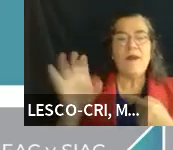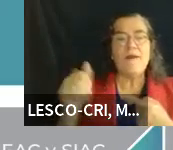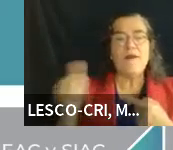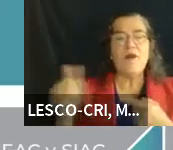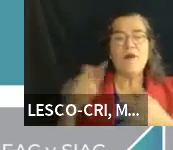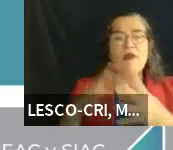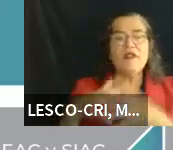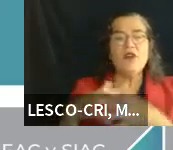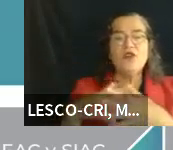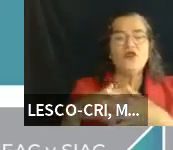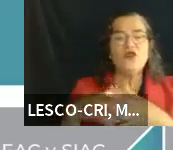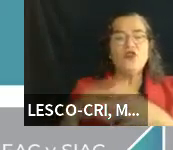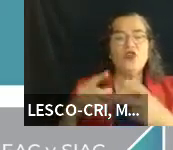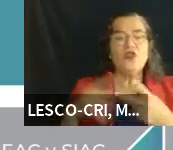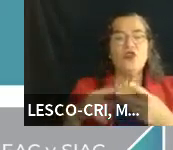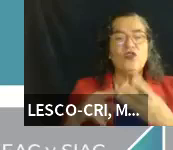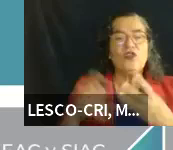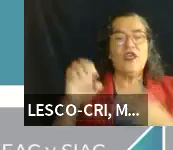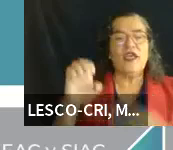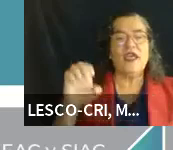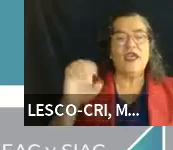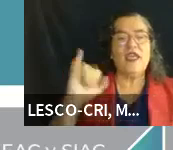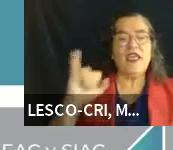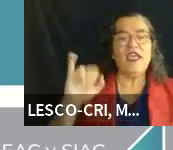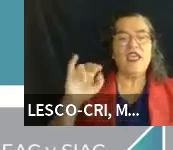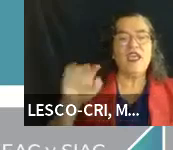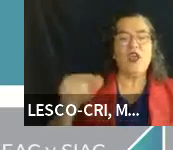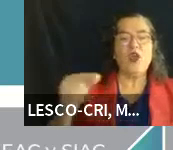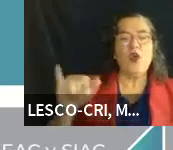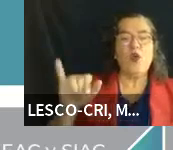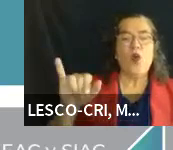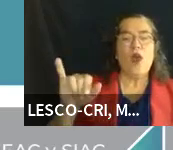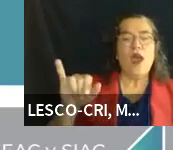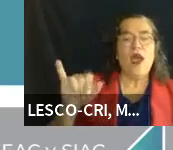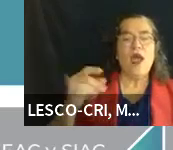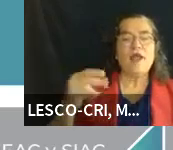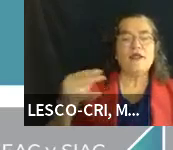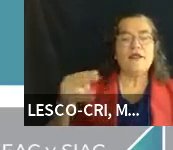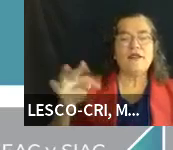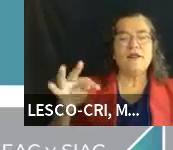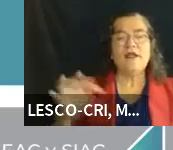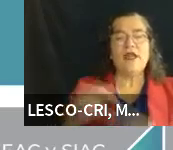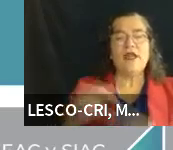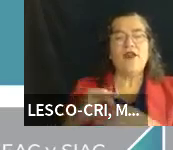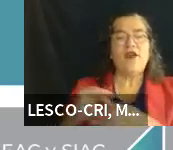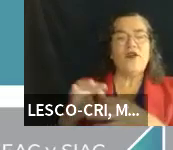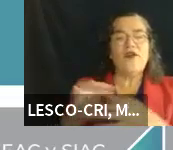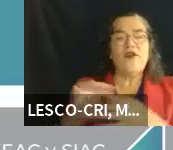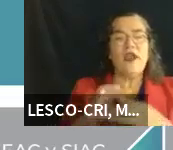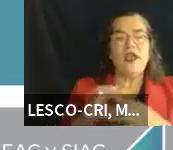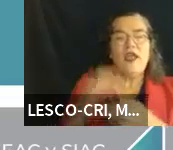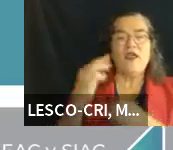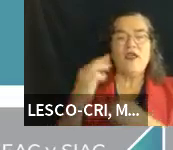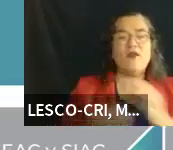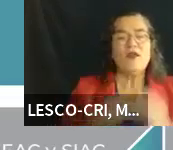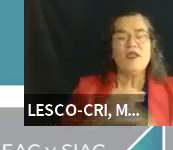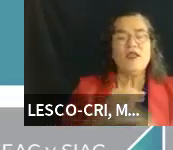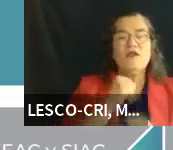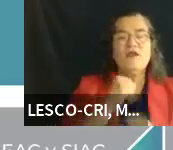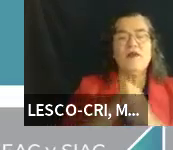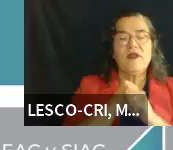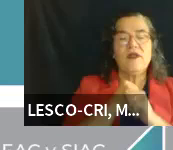Unidos de Norteamérica, e INCUAGE, que es la red mundial de agencias de aseguramiento de la calidad, con más casi ya